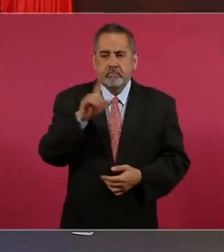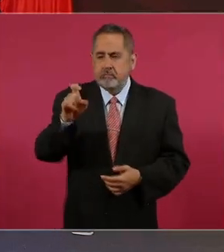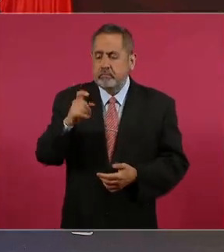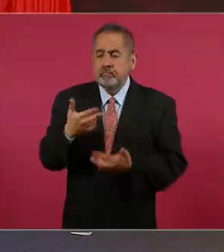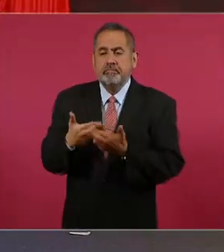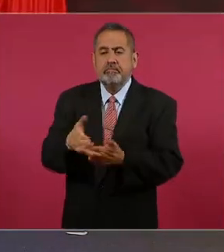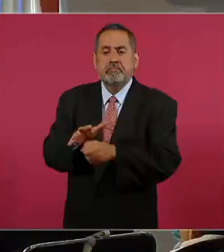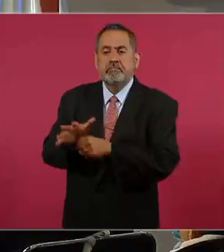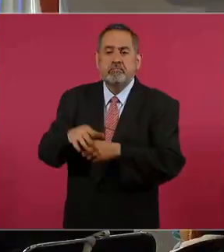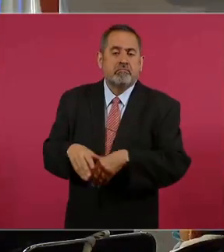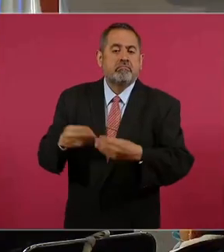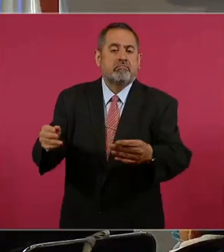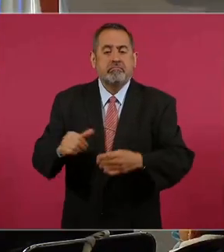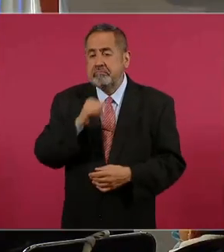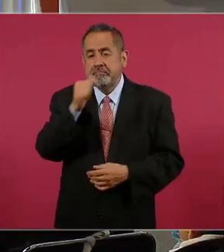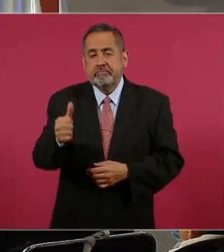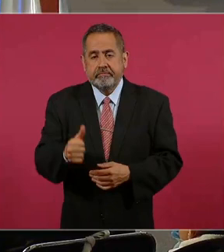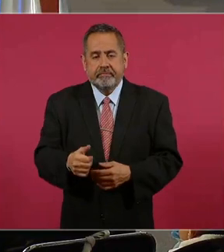resto del país.